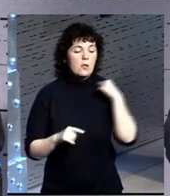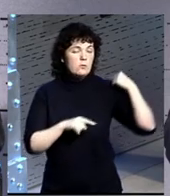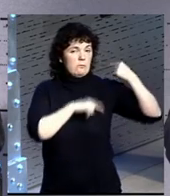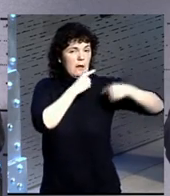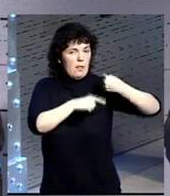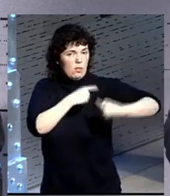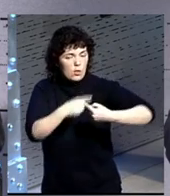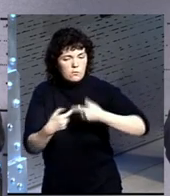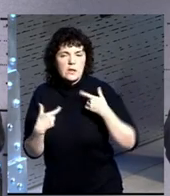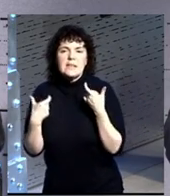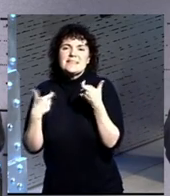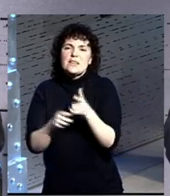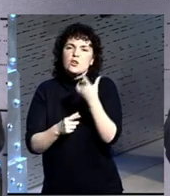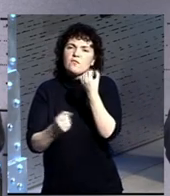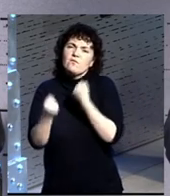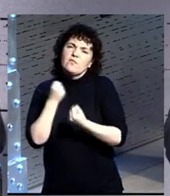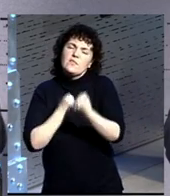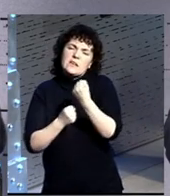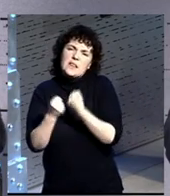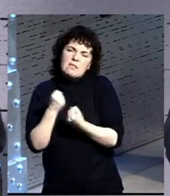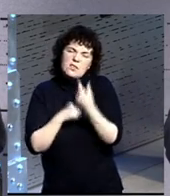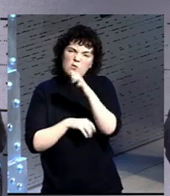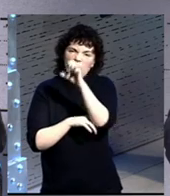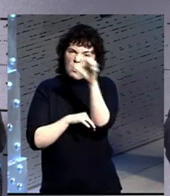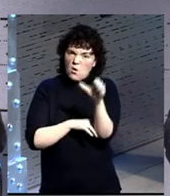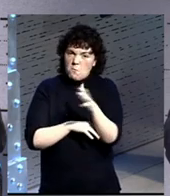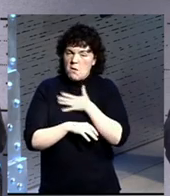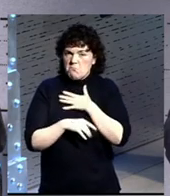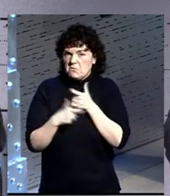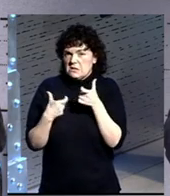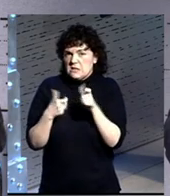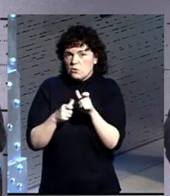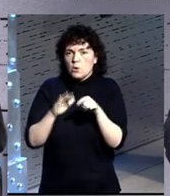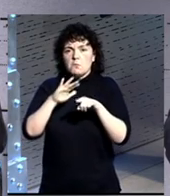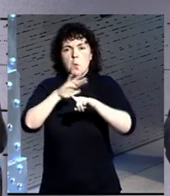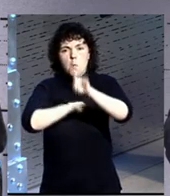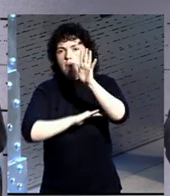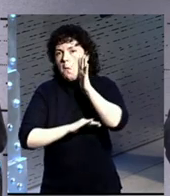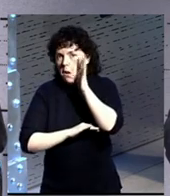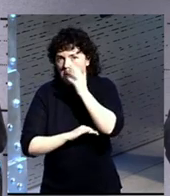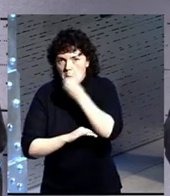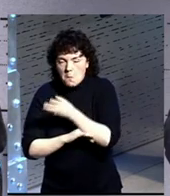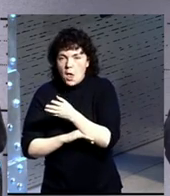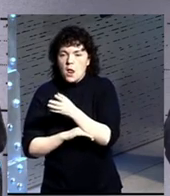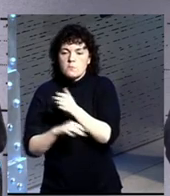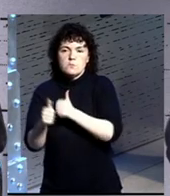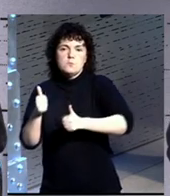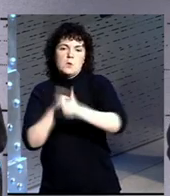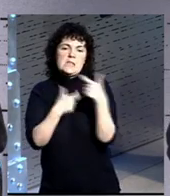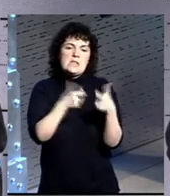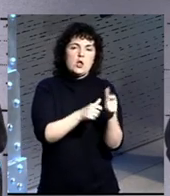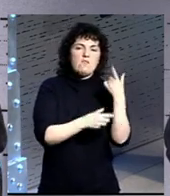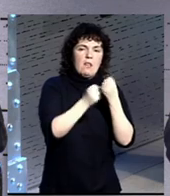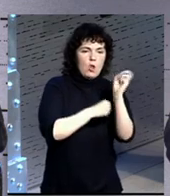el sector financiero pues europeo como un sector evolucionado, incluso por delante de otros sectores